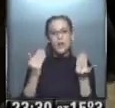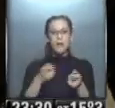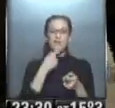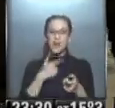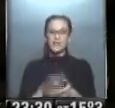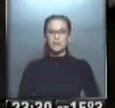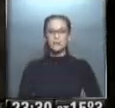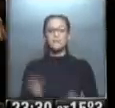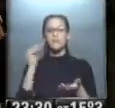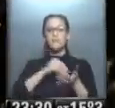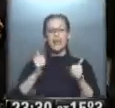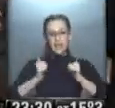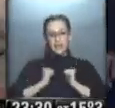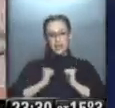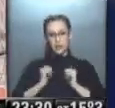cantidad de asientos.